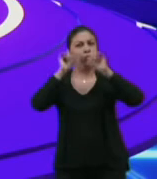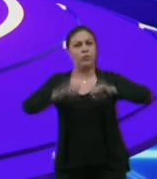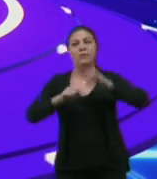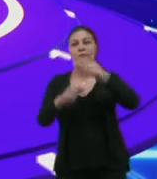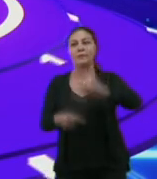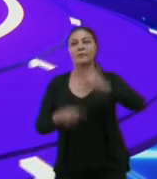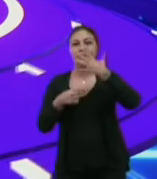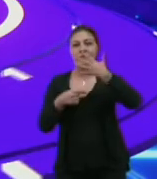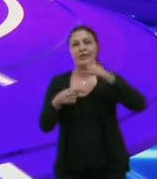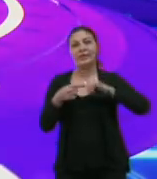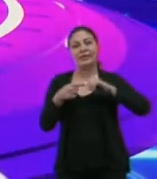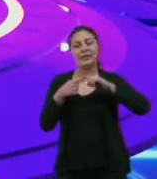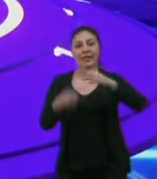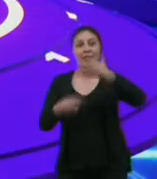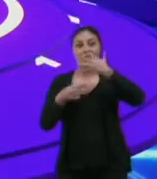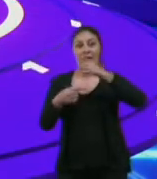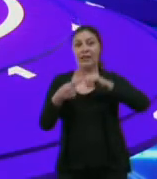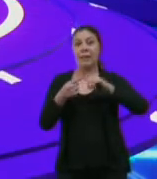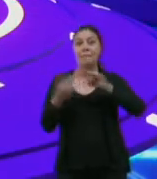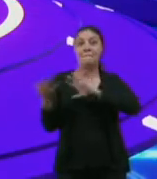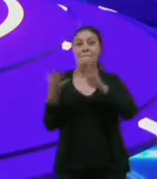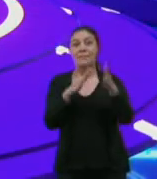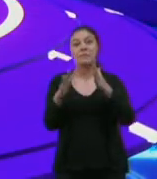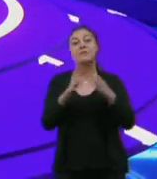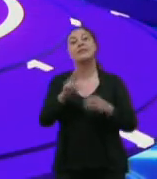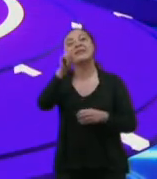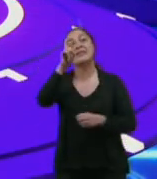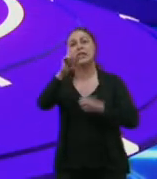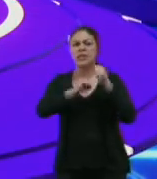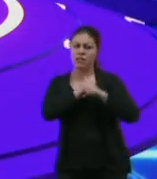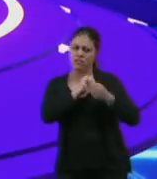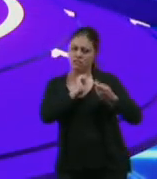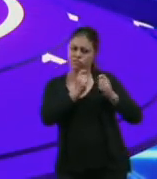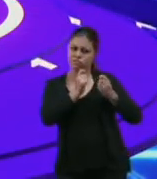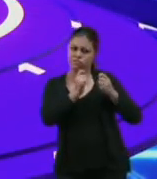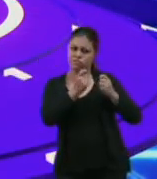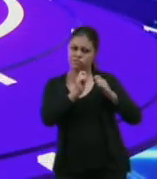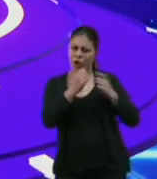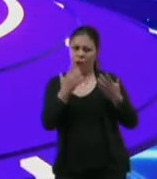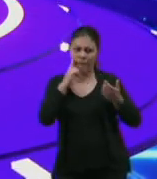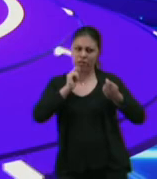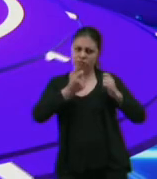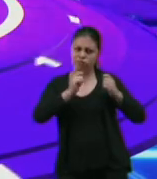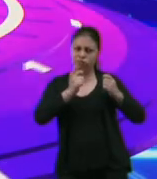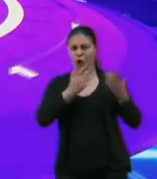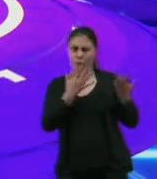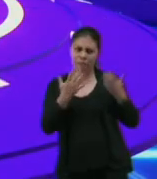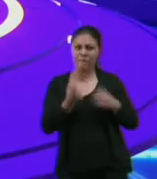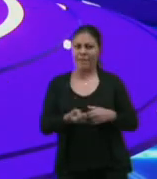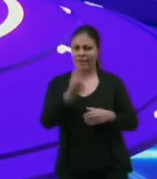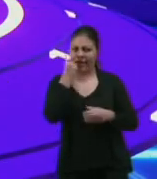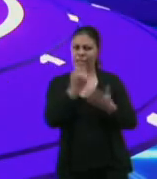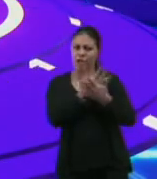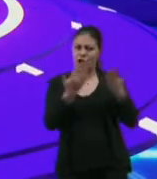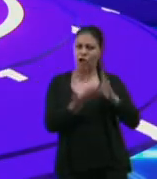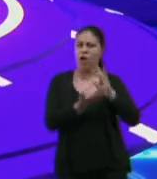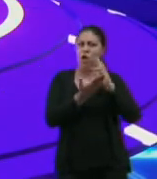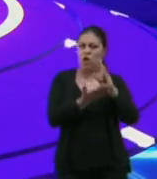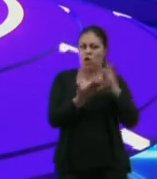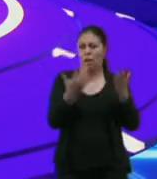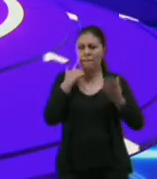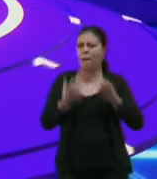conclusión en promedio son siete años ajustando una startup entendiendo el modelo ajustando producto al